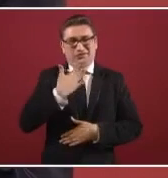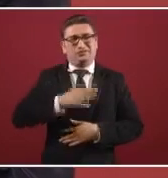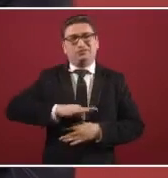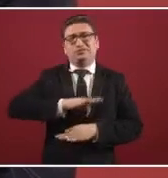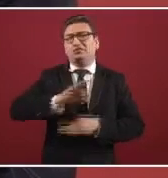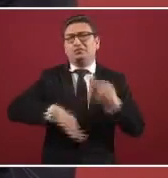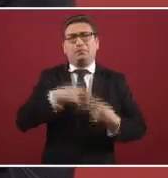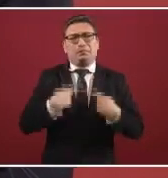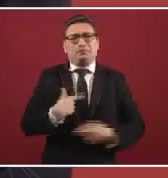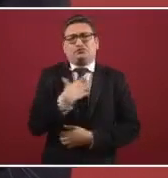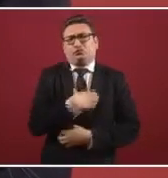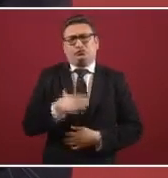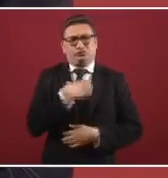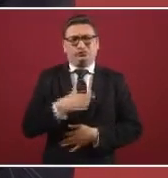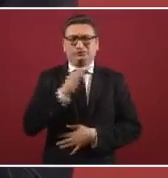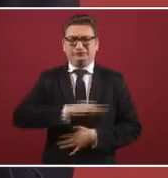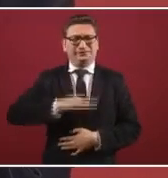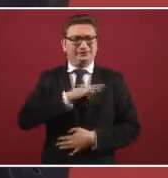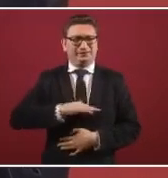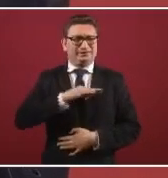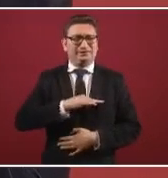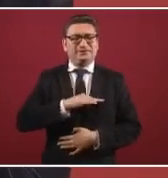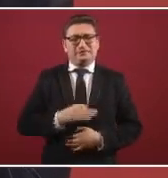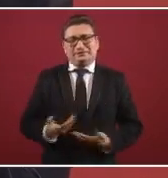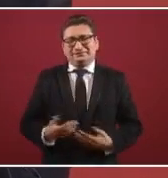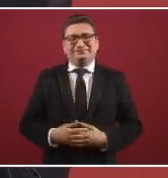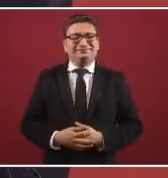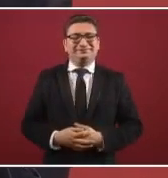feliz, que